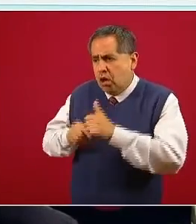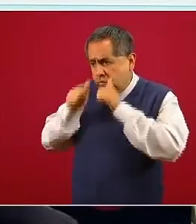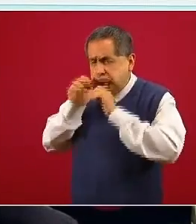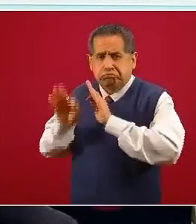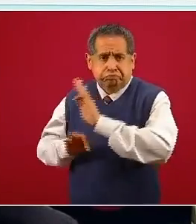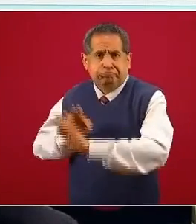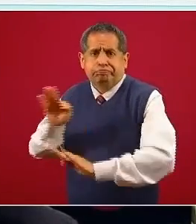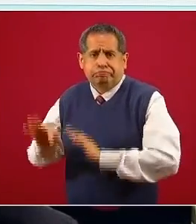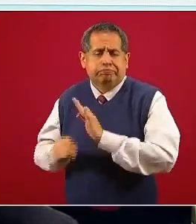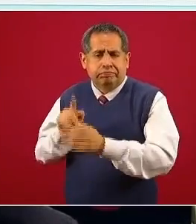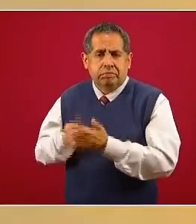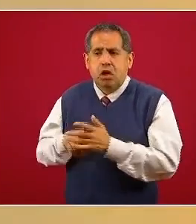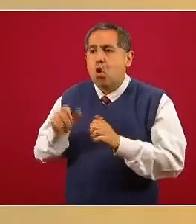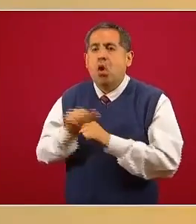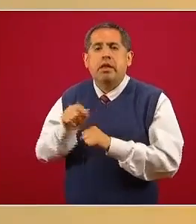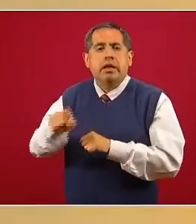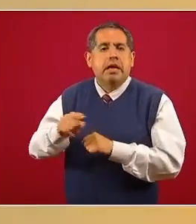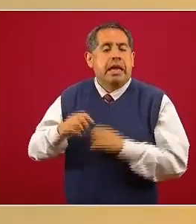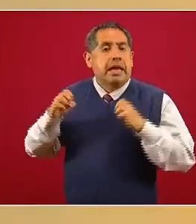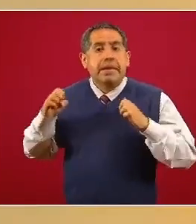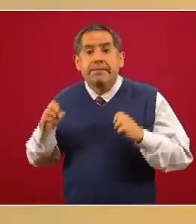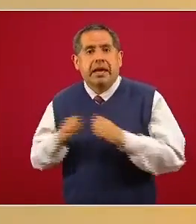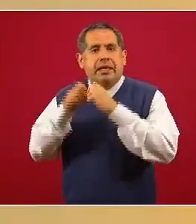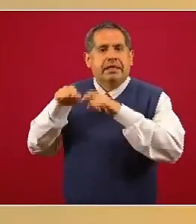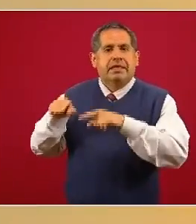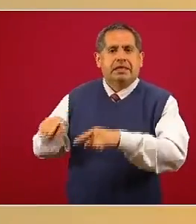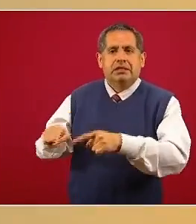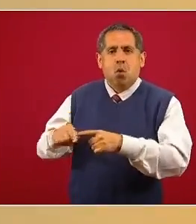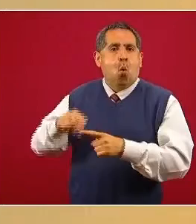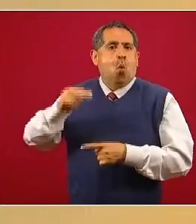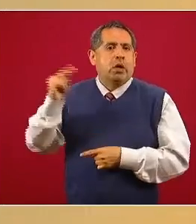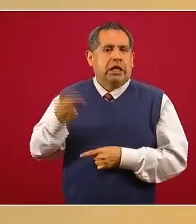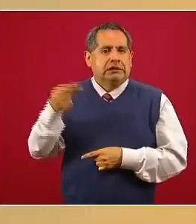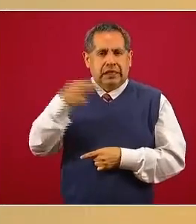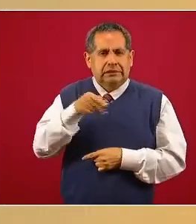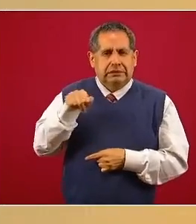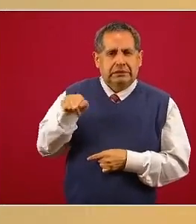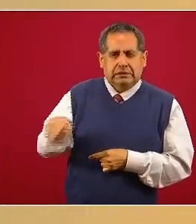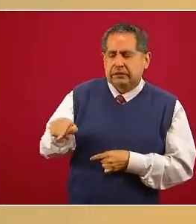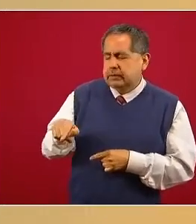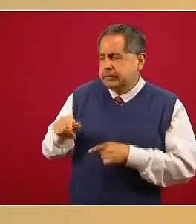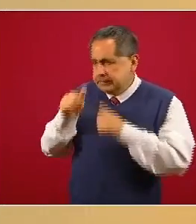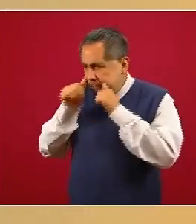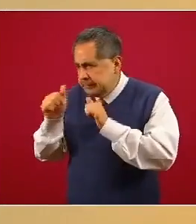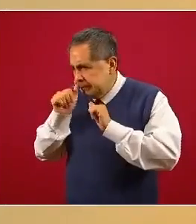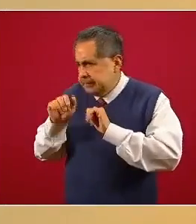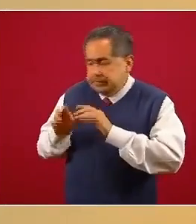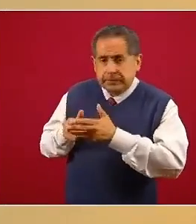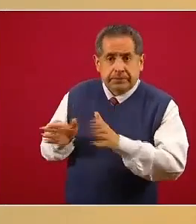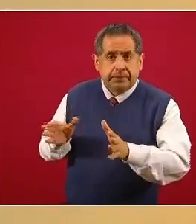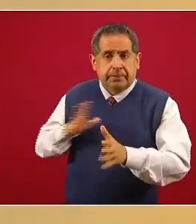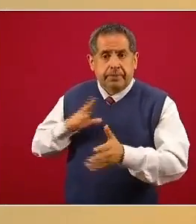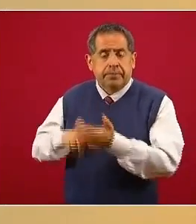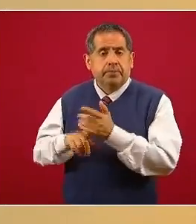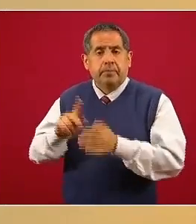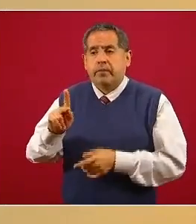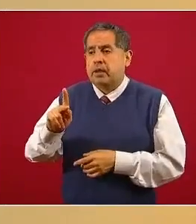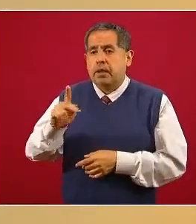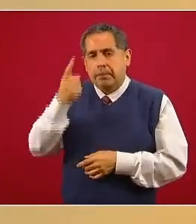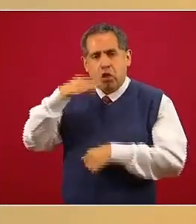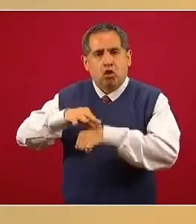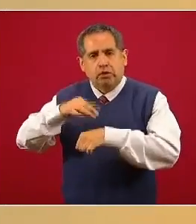ingreso a través de urgencias generales y de urgencias COVID, teníamos abierta el área de